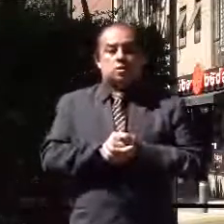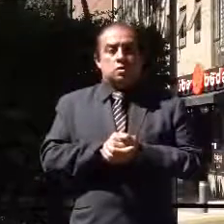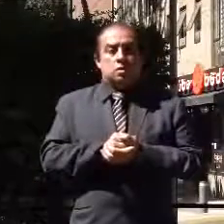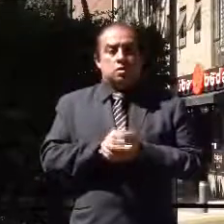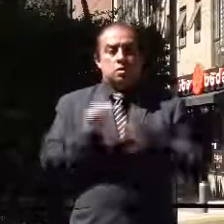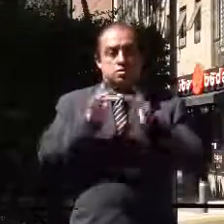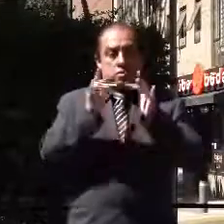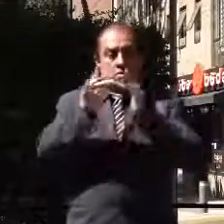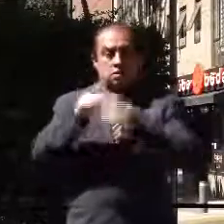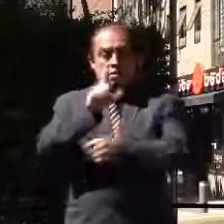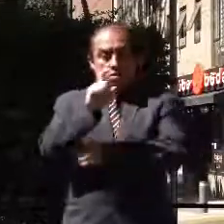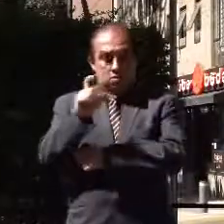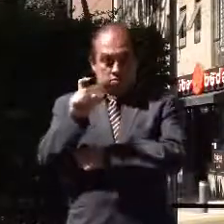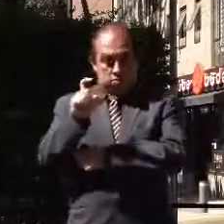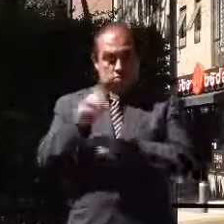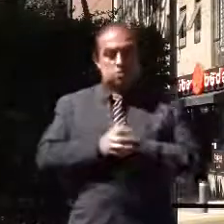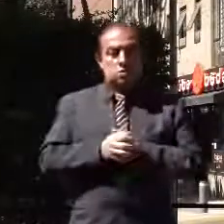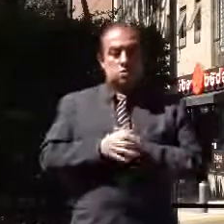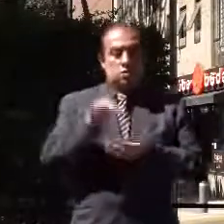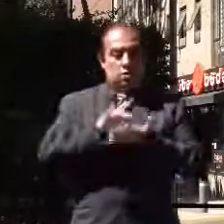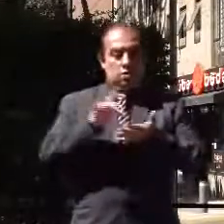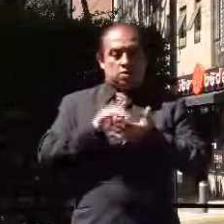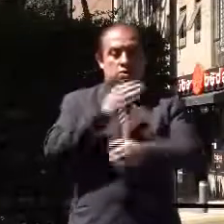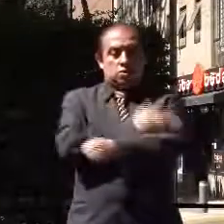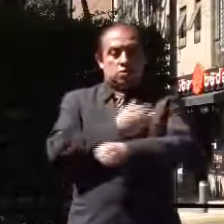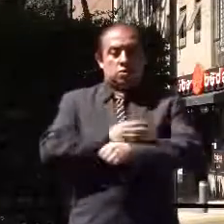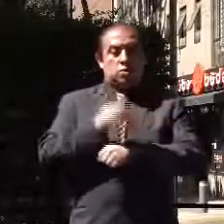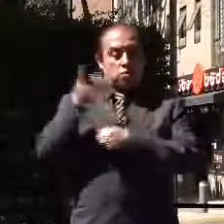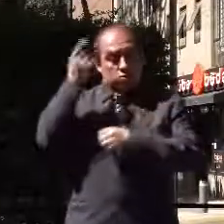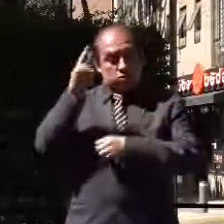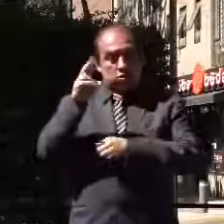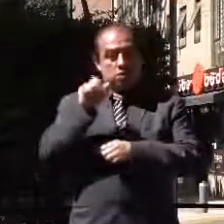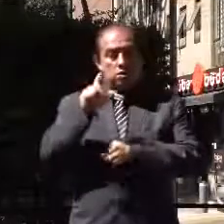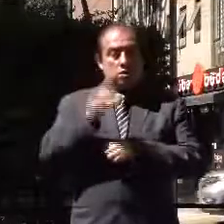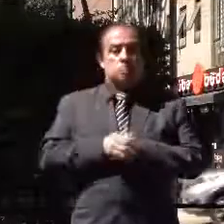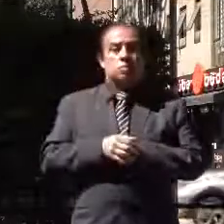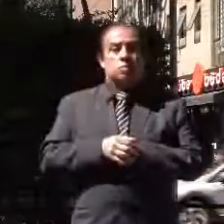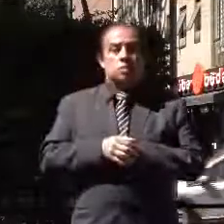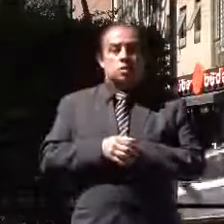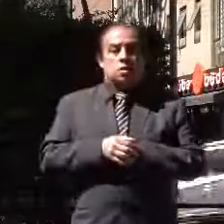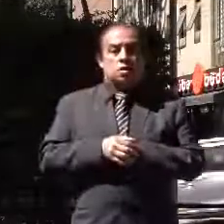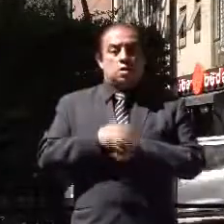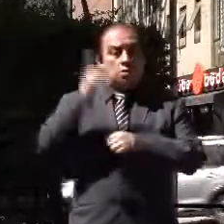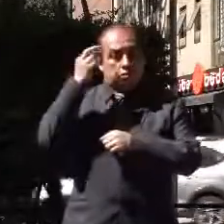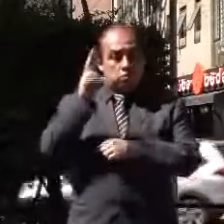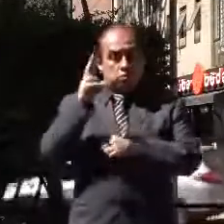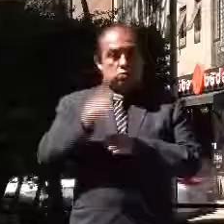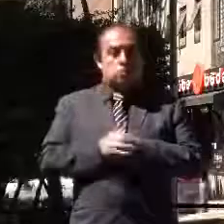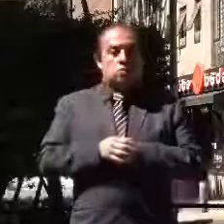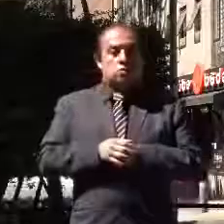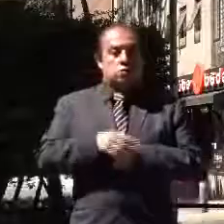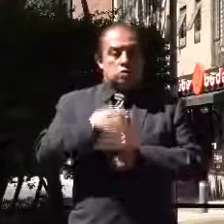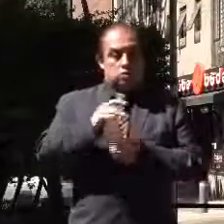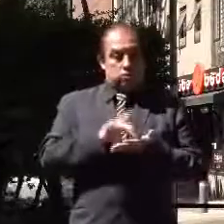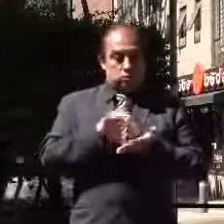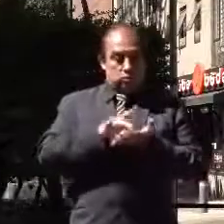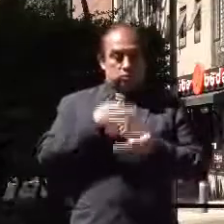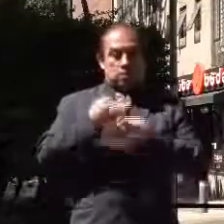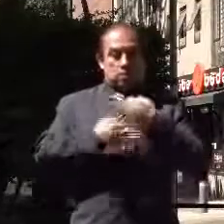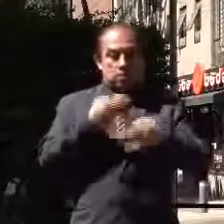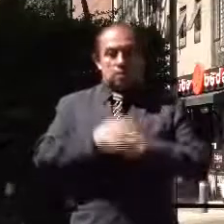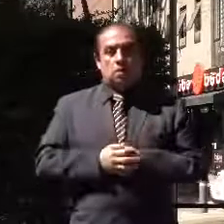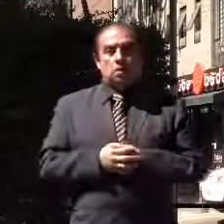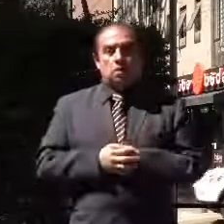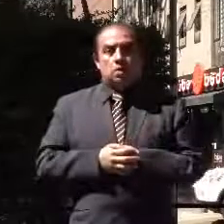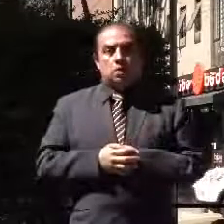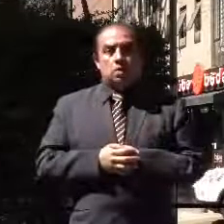mucho, doctora, su acompañamiento, agradecerle también a su equipo y al doctor, como siempre, su coordinación y su ayuda. Muchas gracias. Las palabras de bienvenida